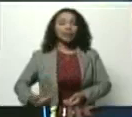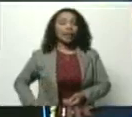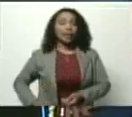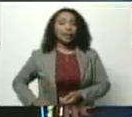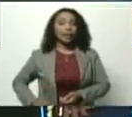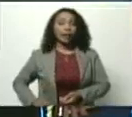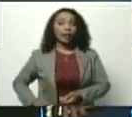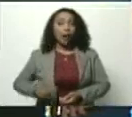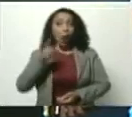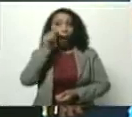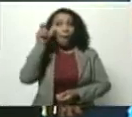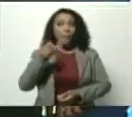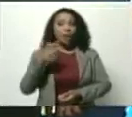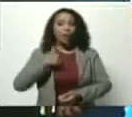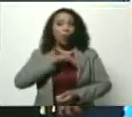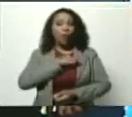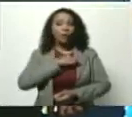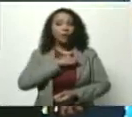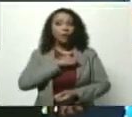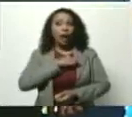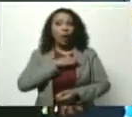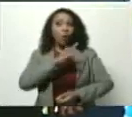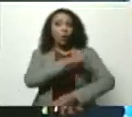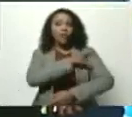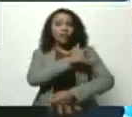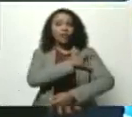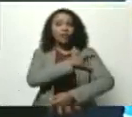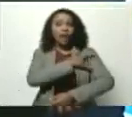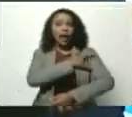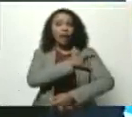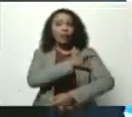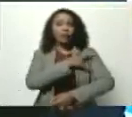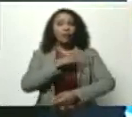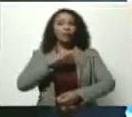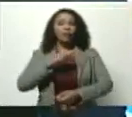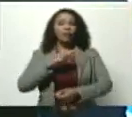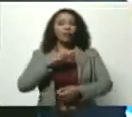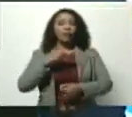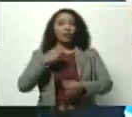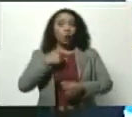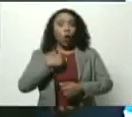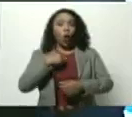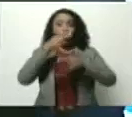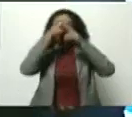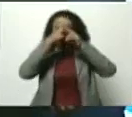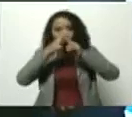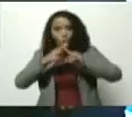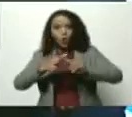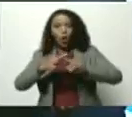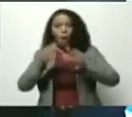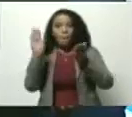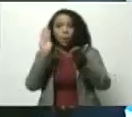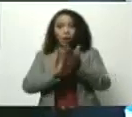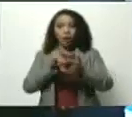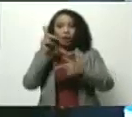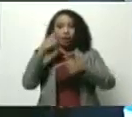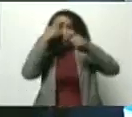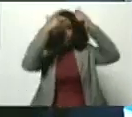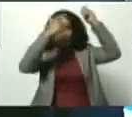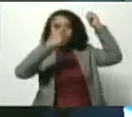puro de nuestra universidad de hidrocarburos me honro en colocarte esta medalla